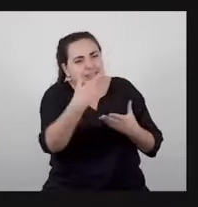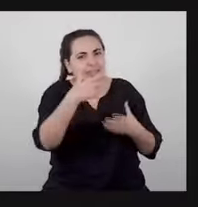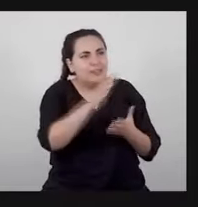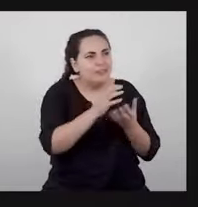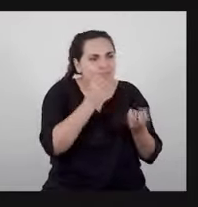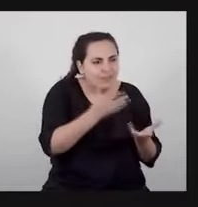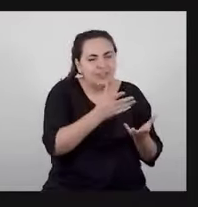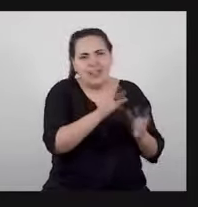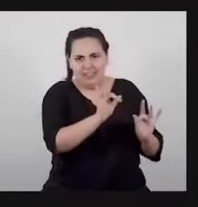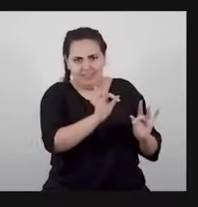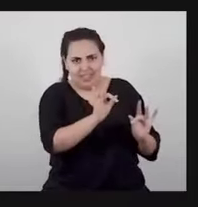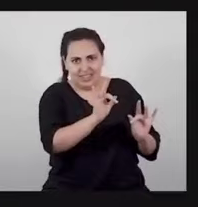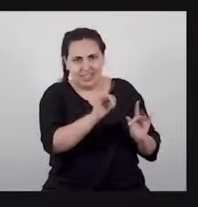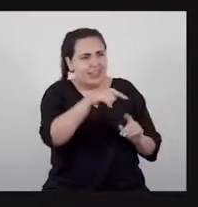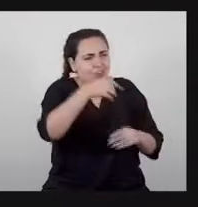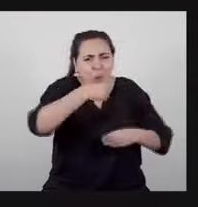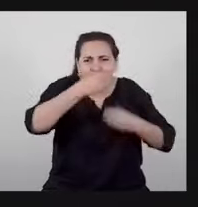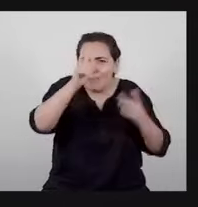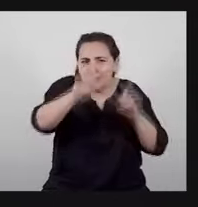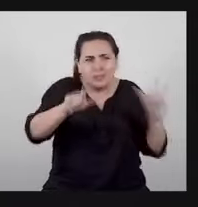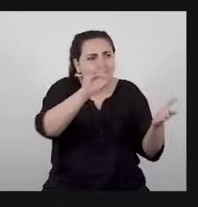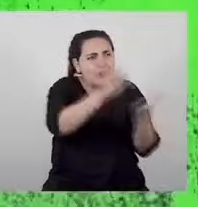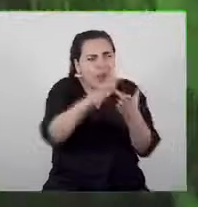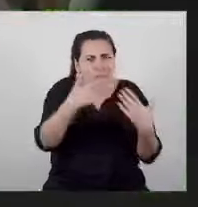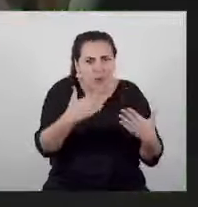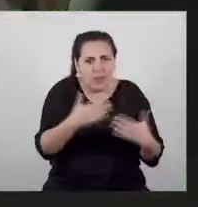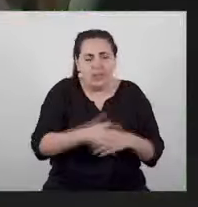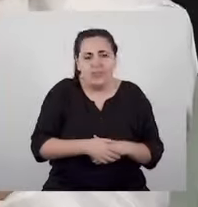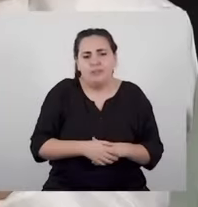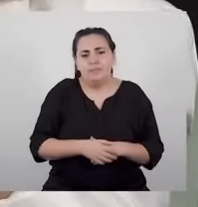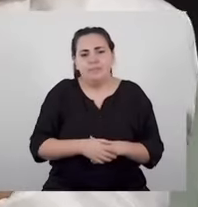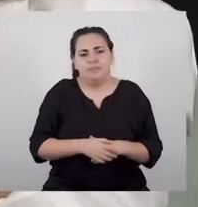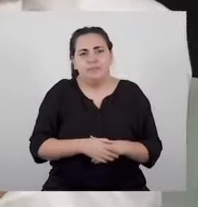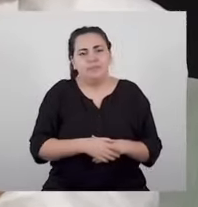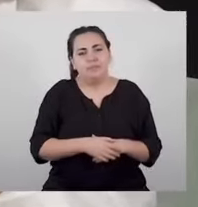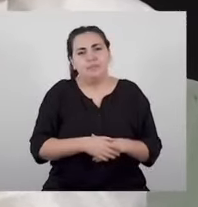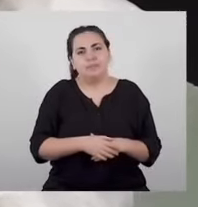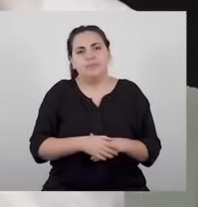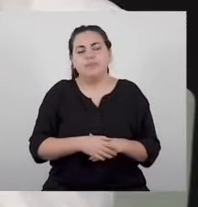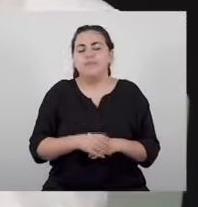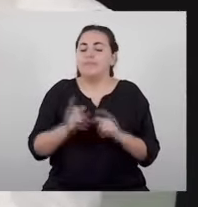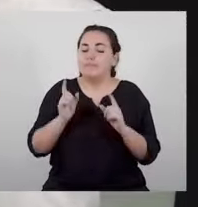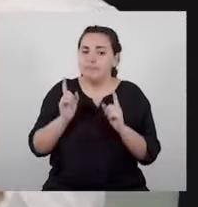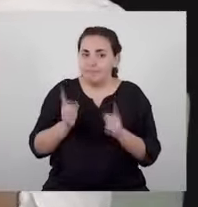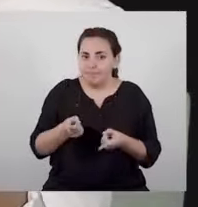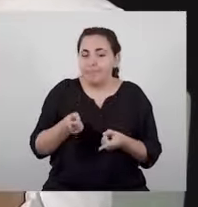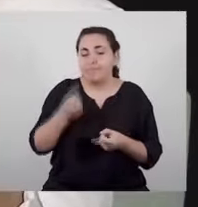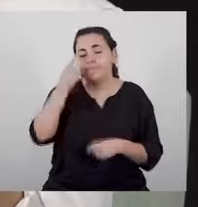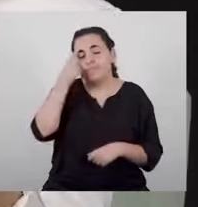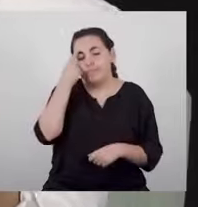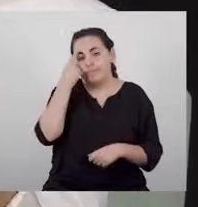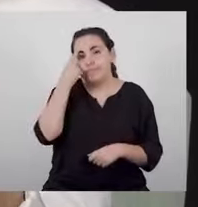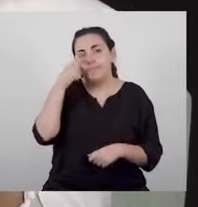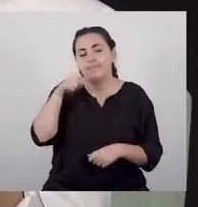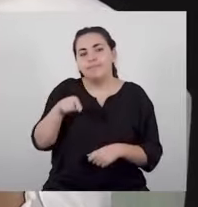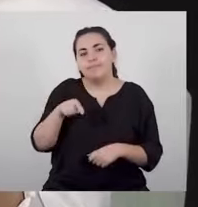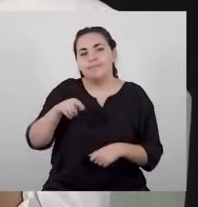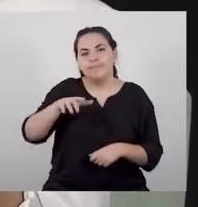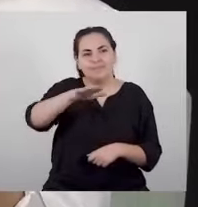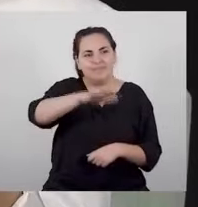Literalmente a cualquiera. Segundo, es el cambio de vida. Claro, porque además vos pensá que en el espacio